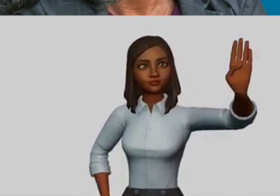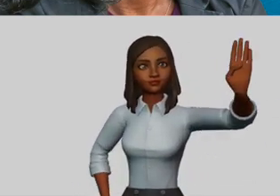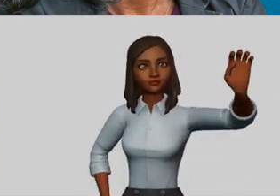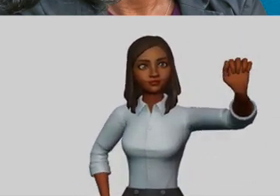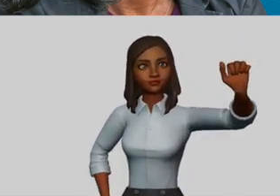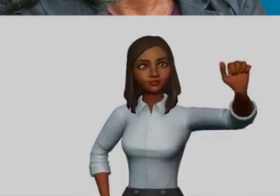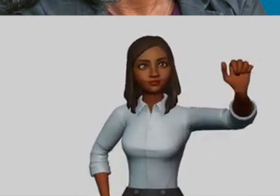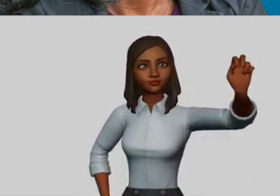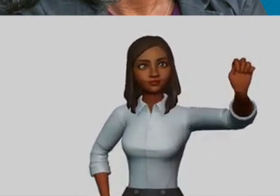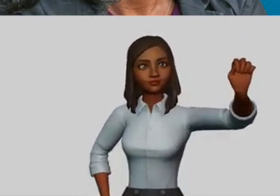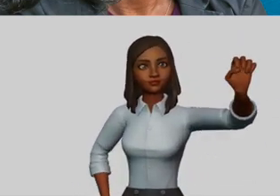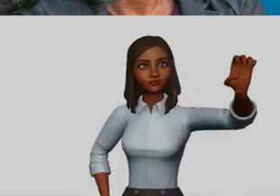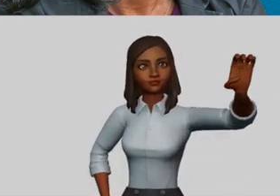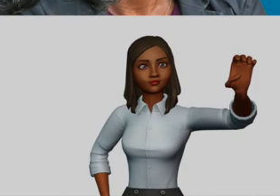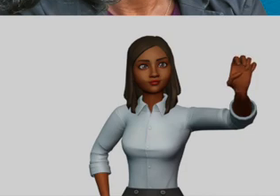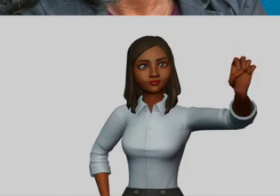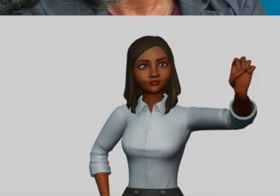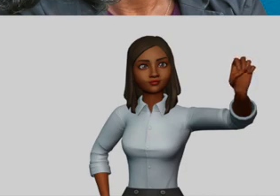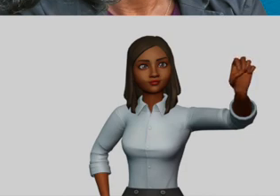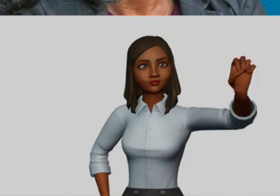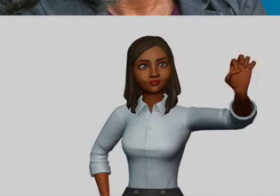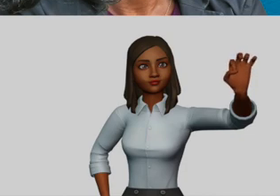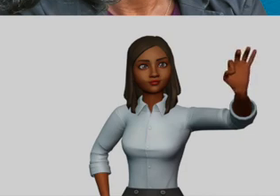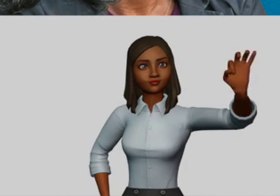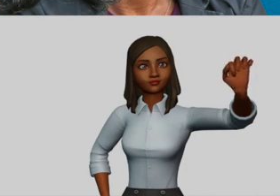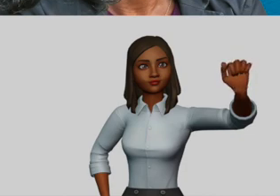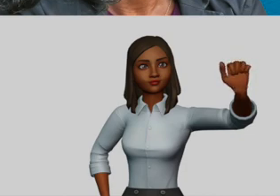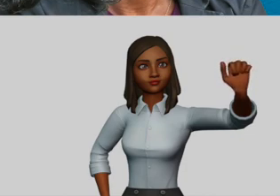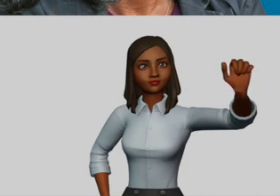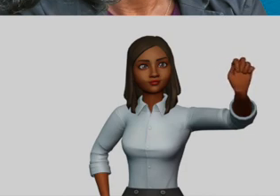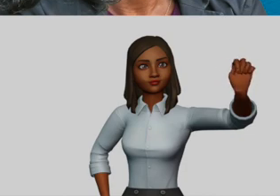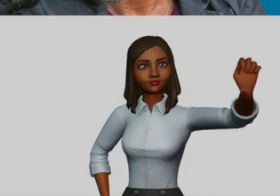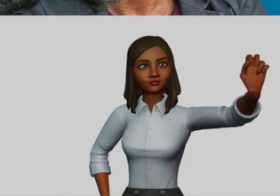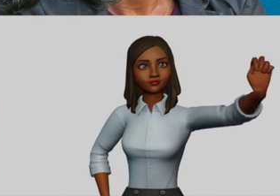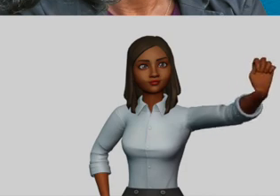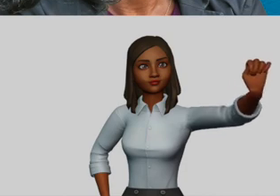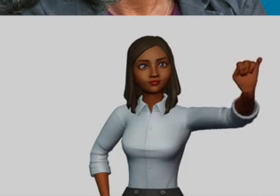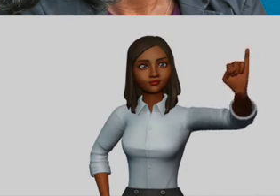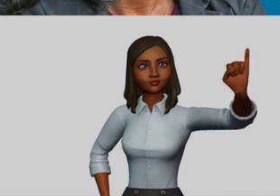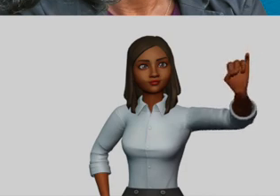sabes, tengo un contrato. Un NDA, ok. Pero